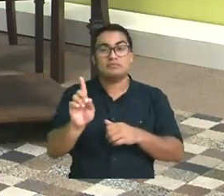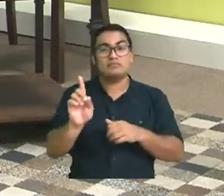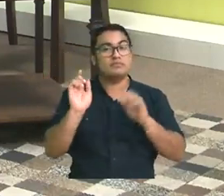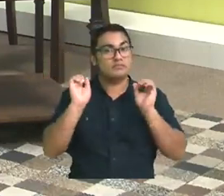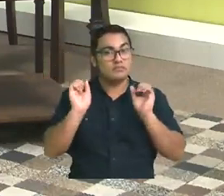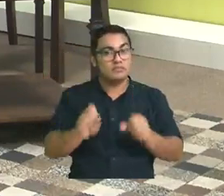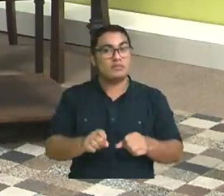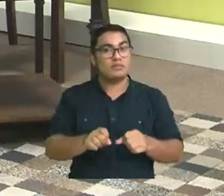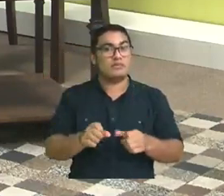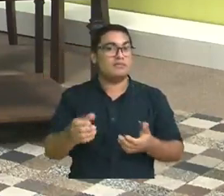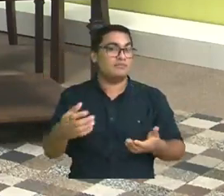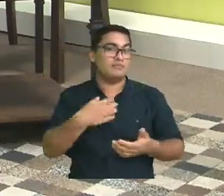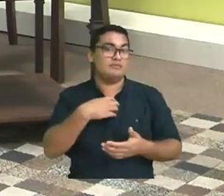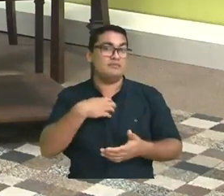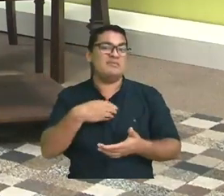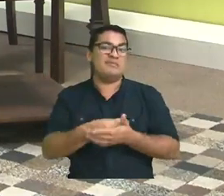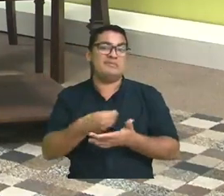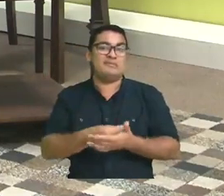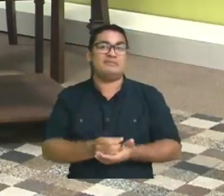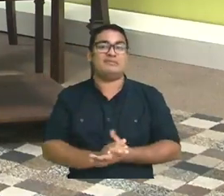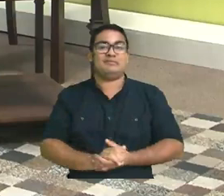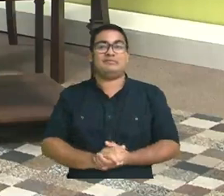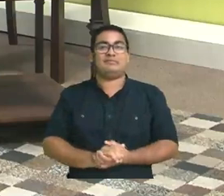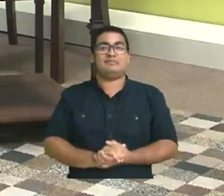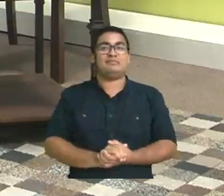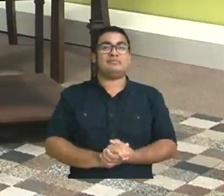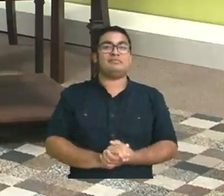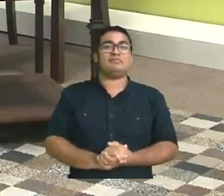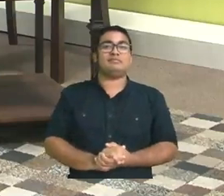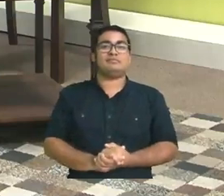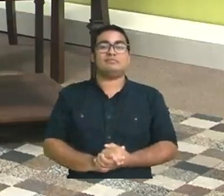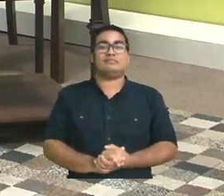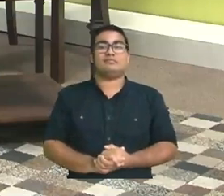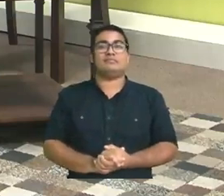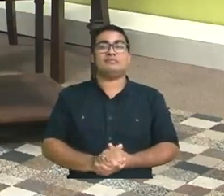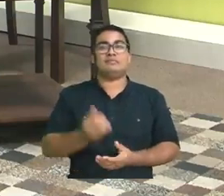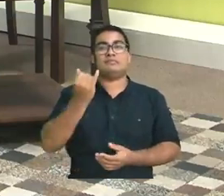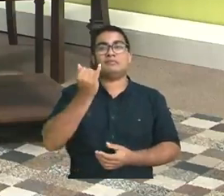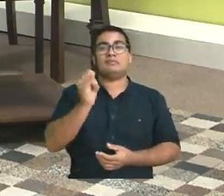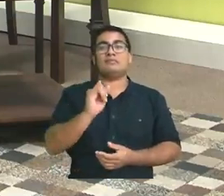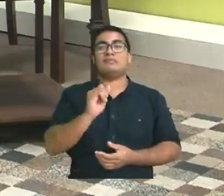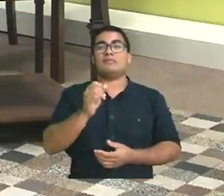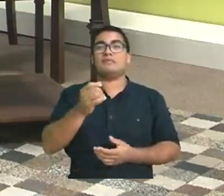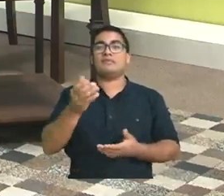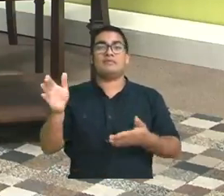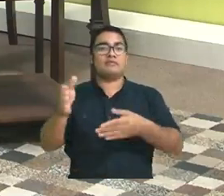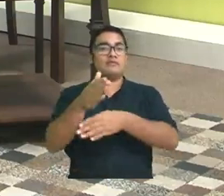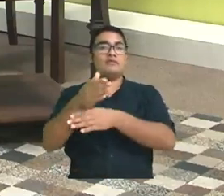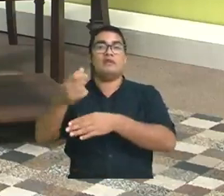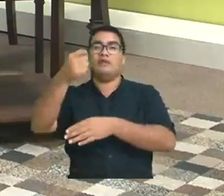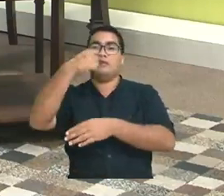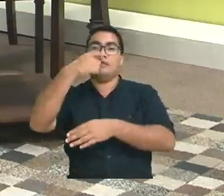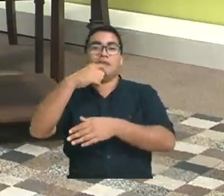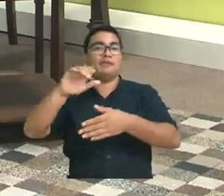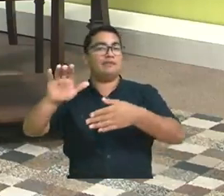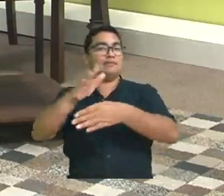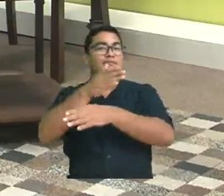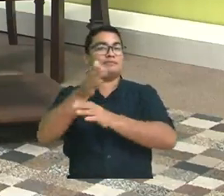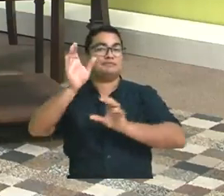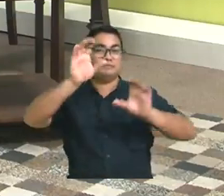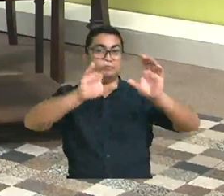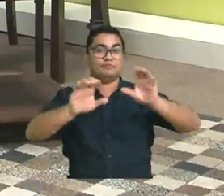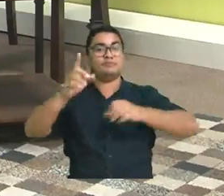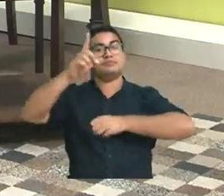una automedicación también. Claro que sí, la automedicación en todos los ámbitos de las